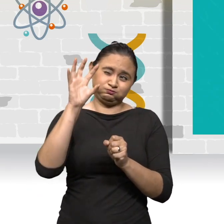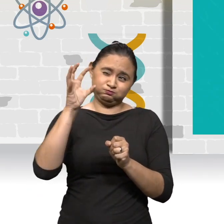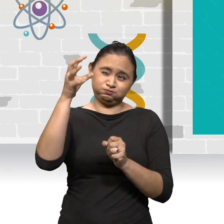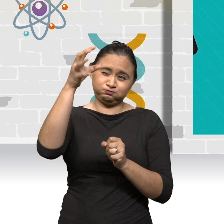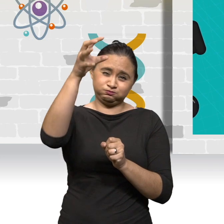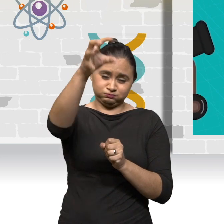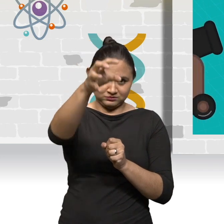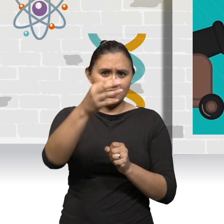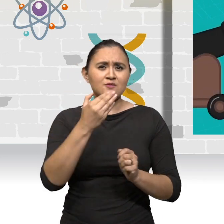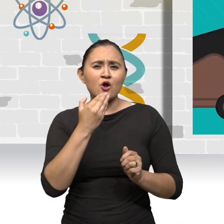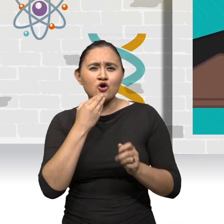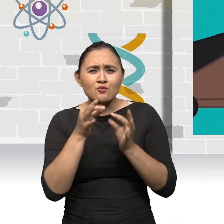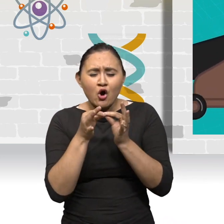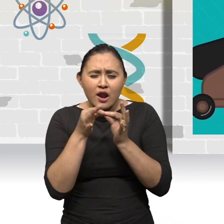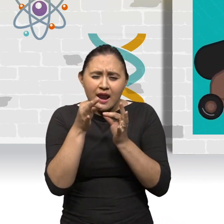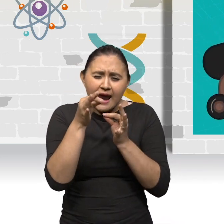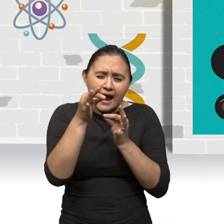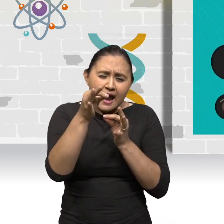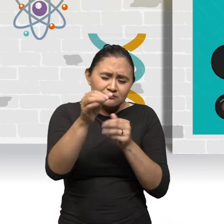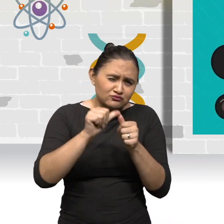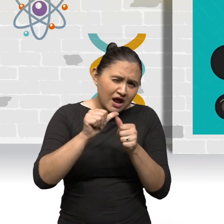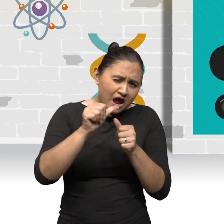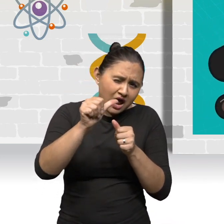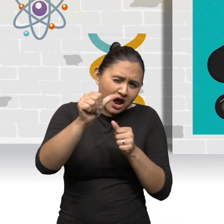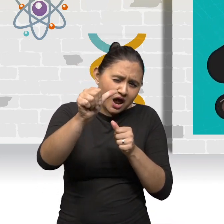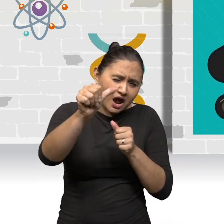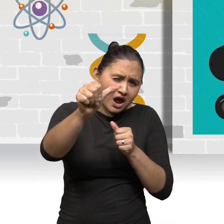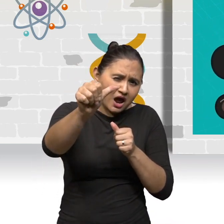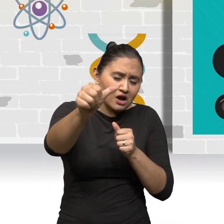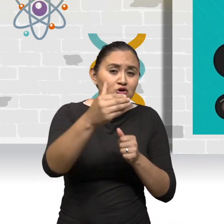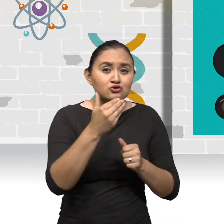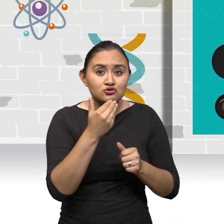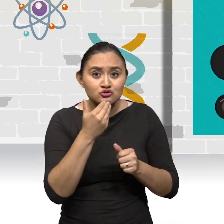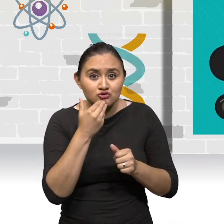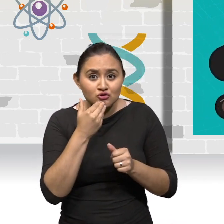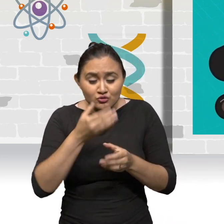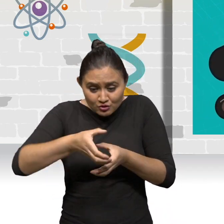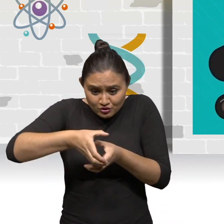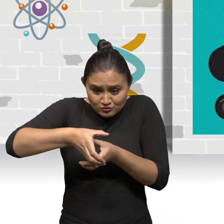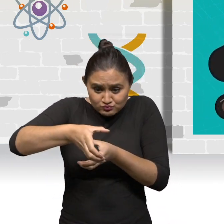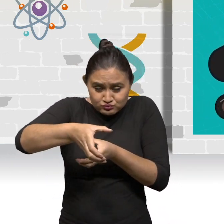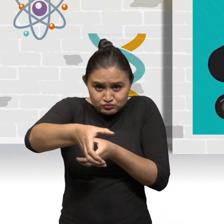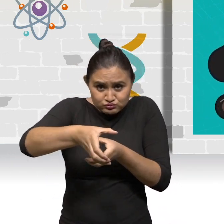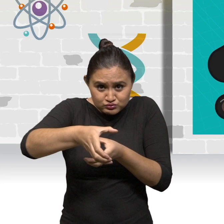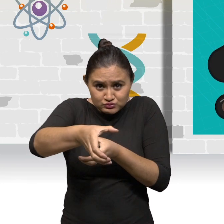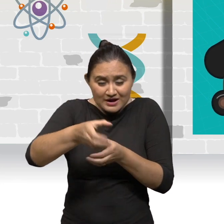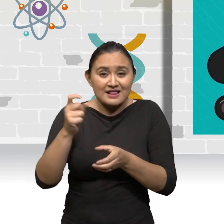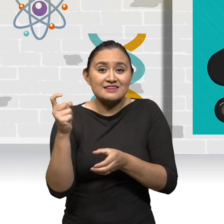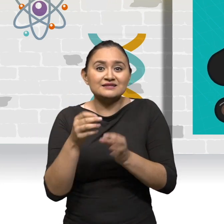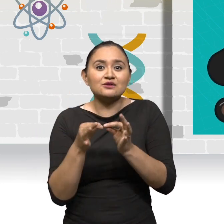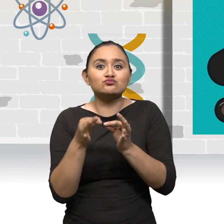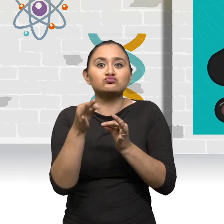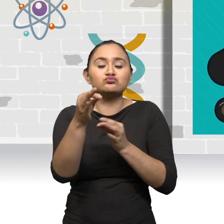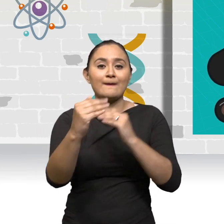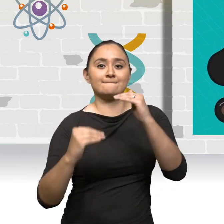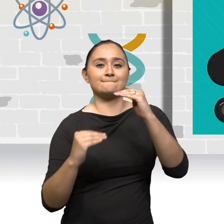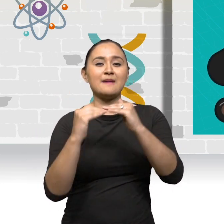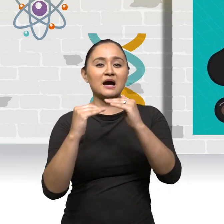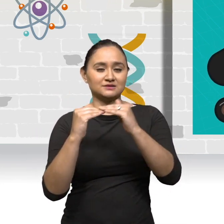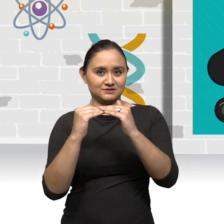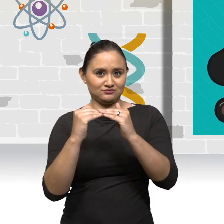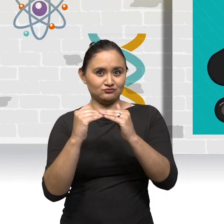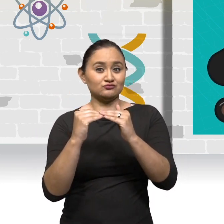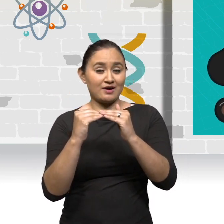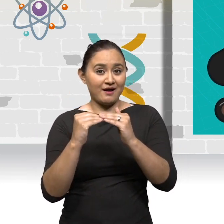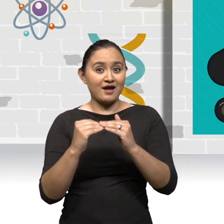poder alcanzar a su oponente a larga distancia, necesitaban lograr que el cañón tuviera un alcance máximo. Y esto solo se logra